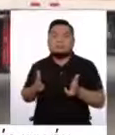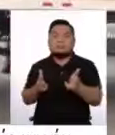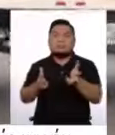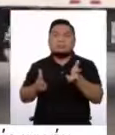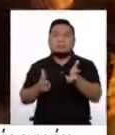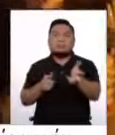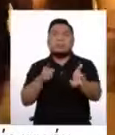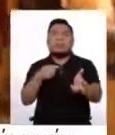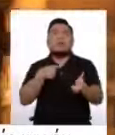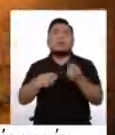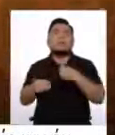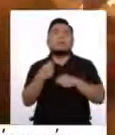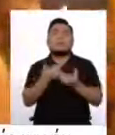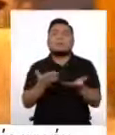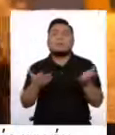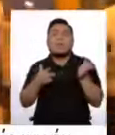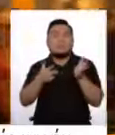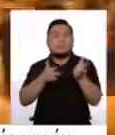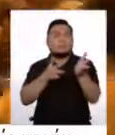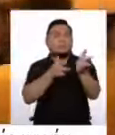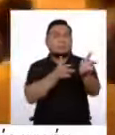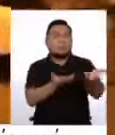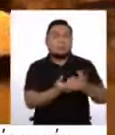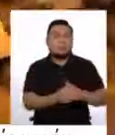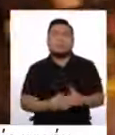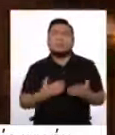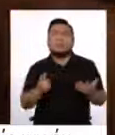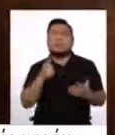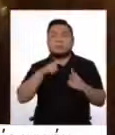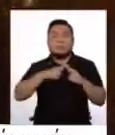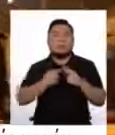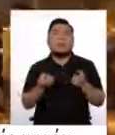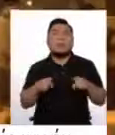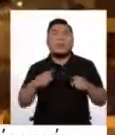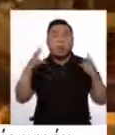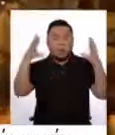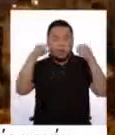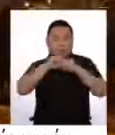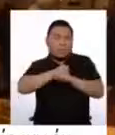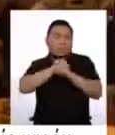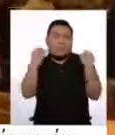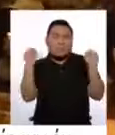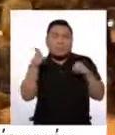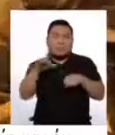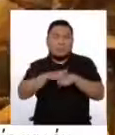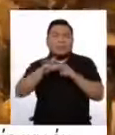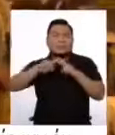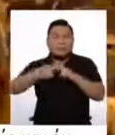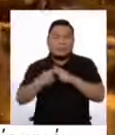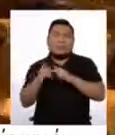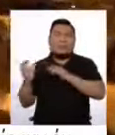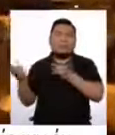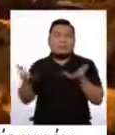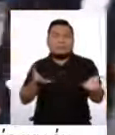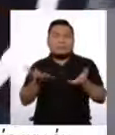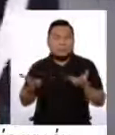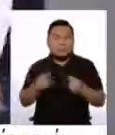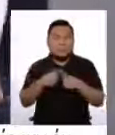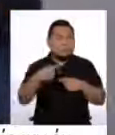productos. La aglomeración de comerciantes se inició desde la madrugada, como si no existiera el COVID-19.